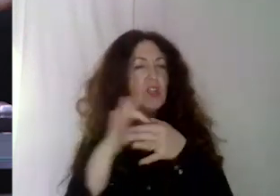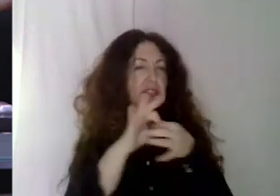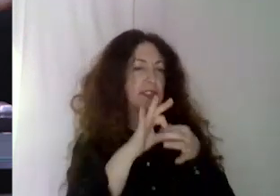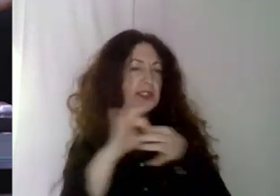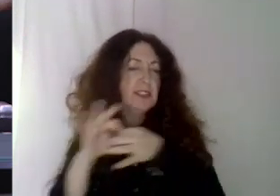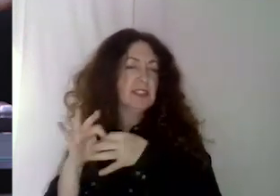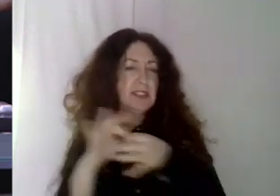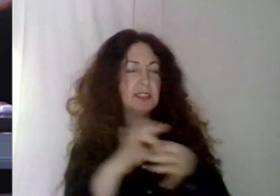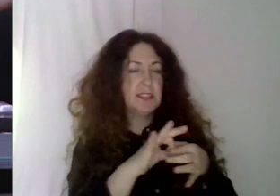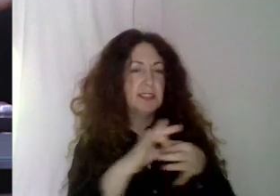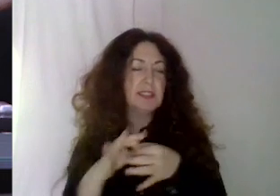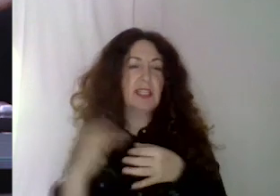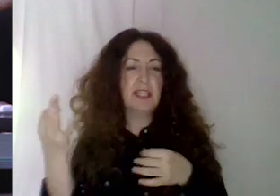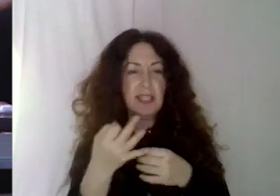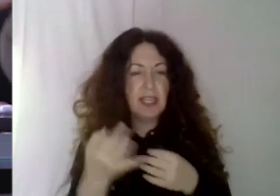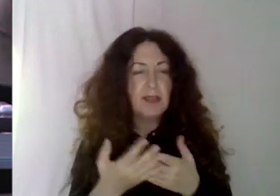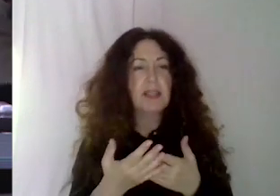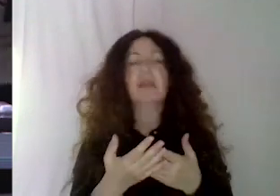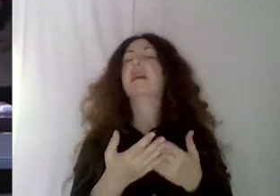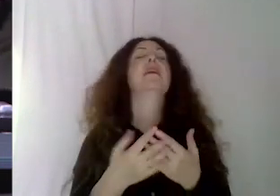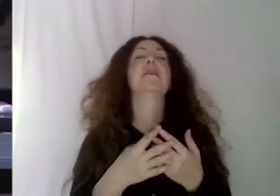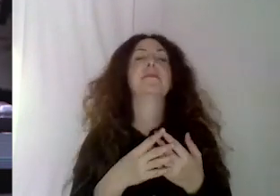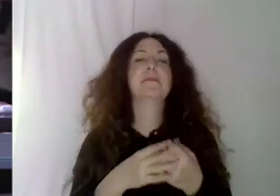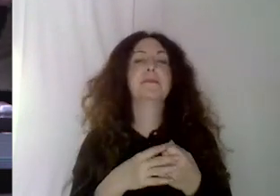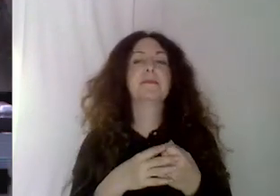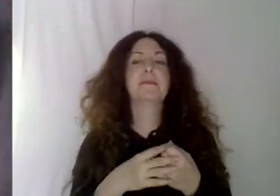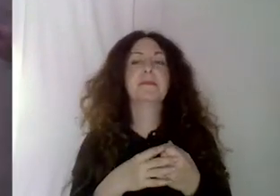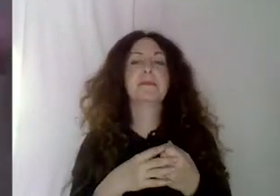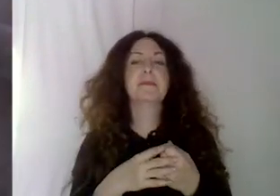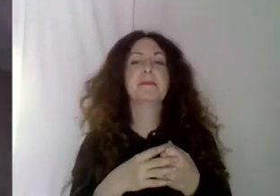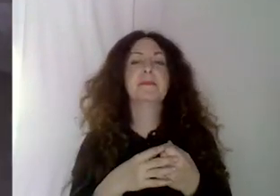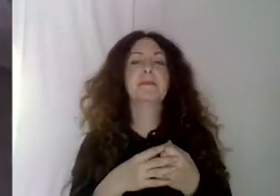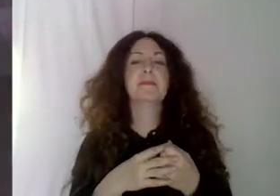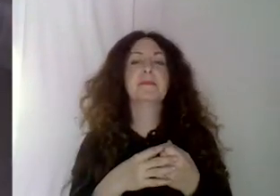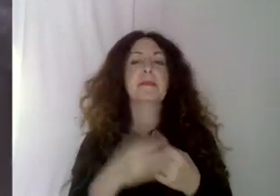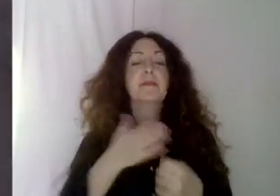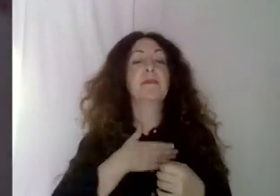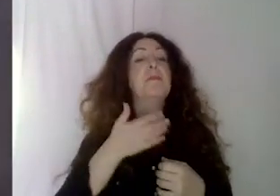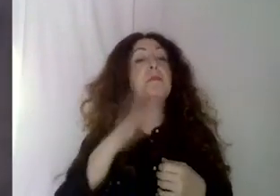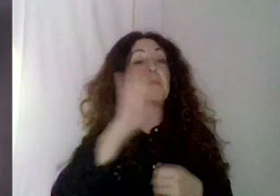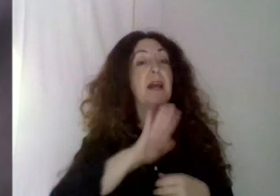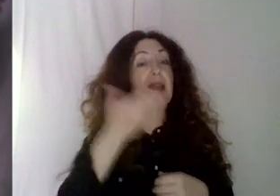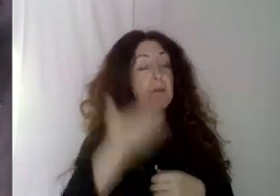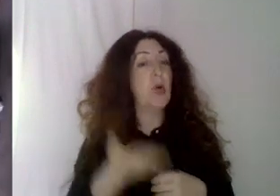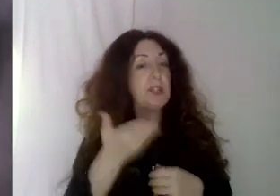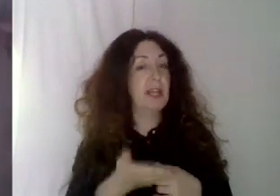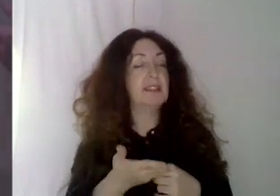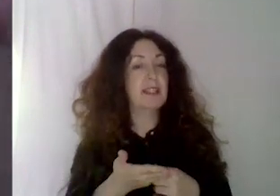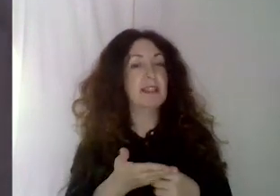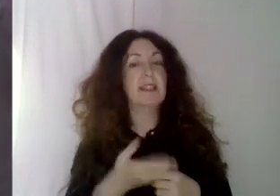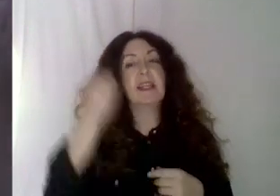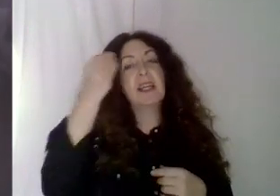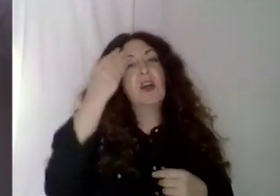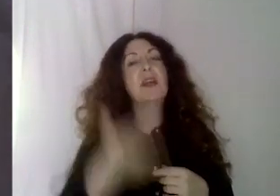donde hay un necesario acercamiento entre lo que es el proceso vital y el proceso creativo,